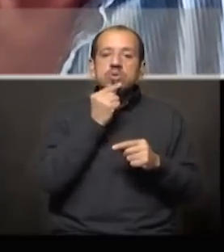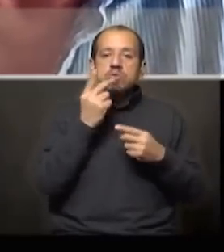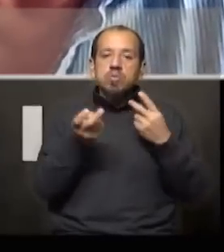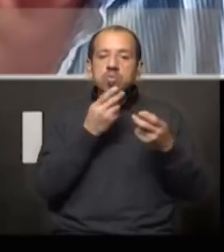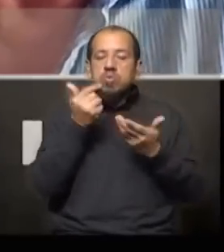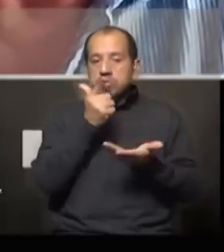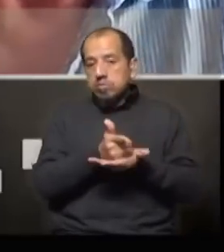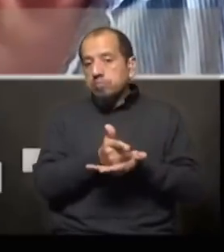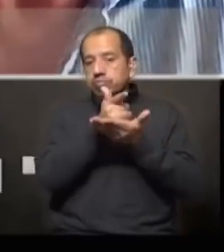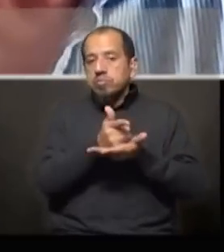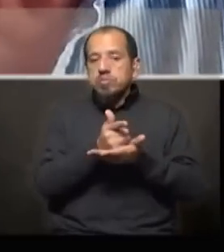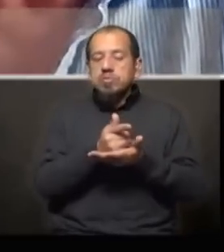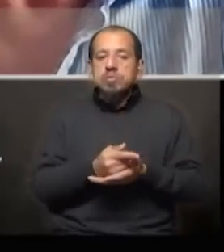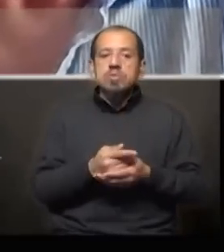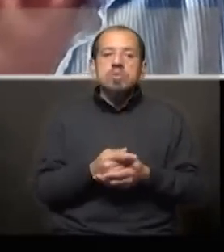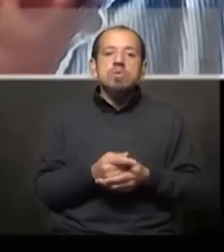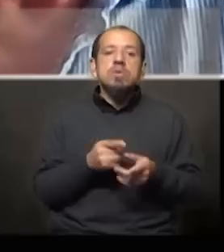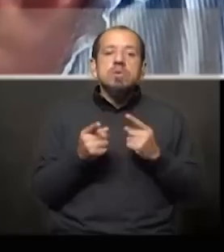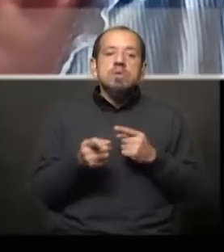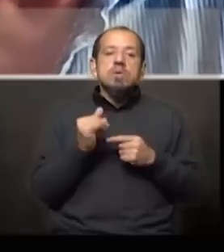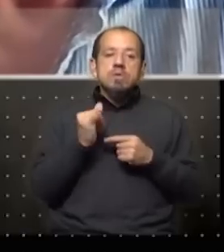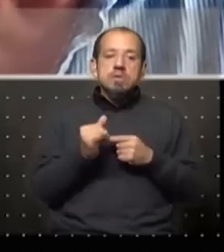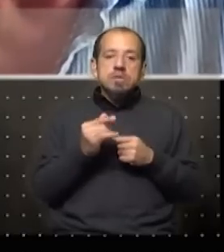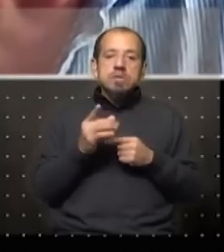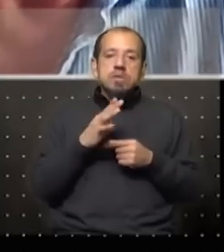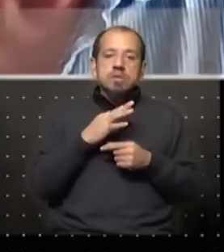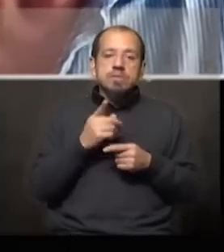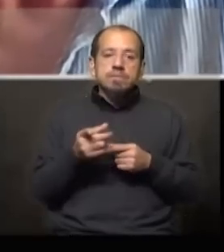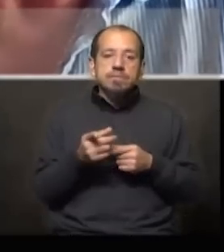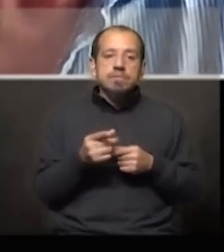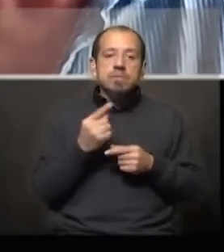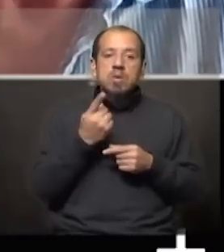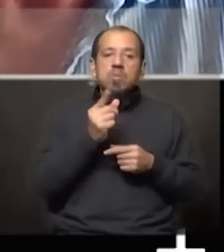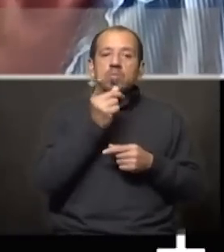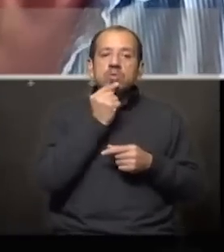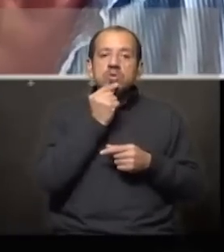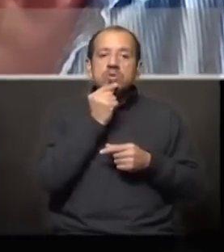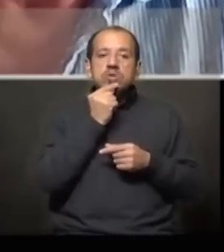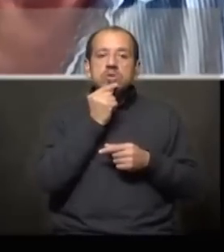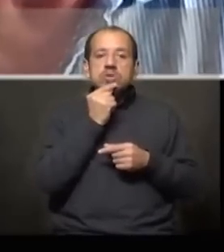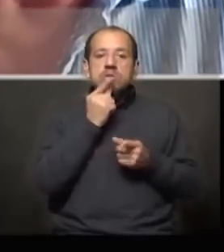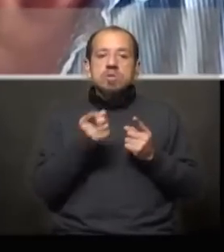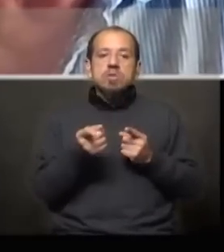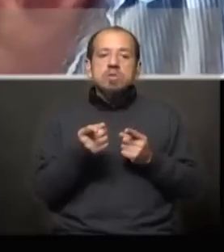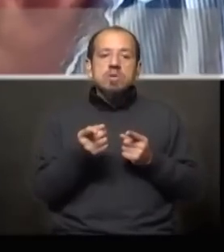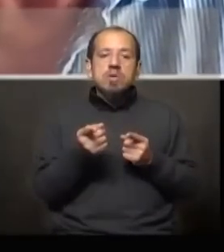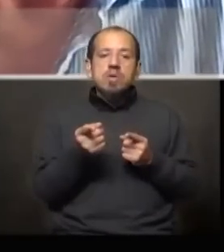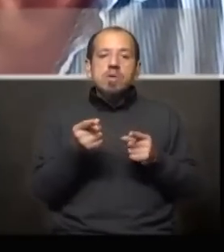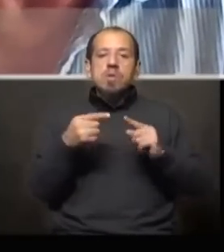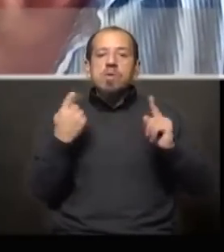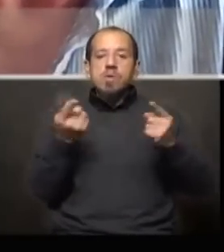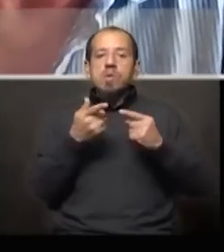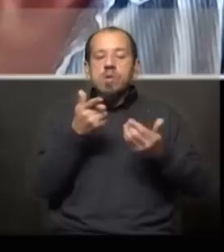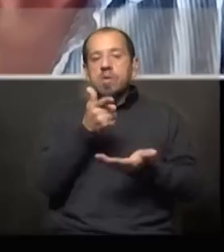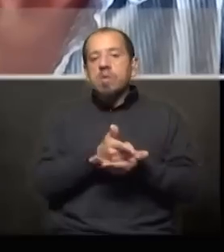matar a los jóvenes no Esta vez sí ocurrió eso un policía con su arma uniformado mató